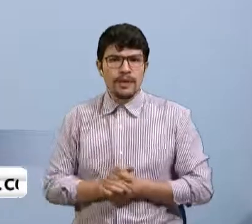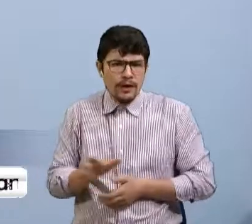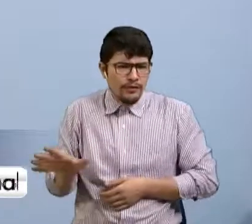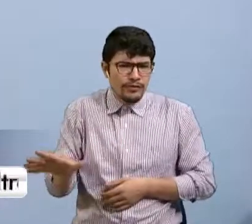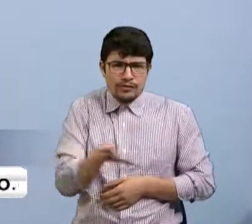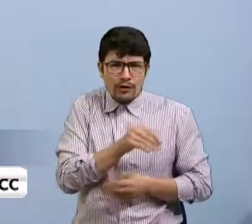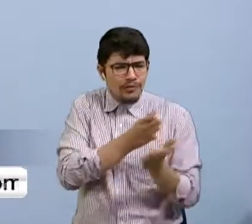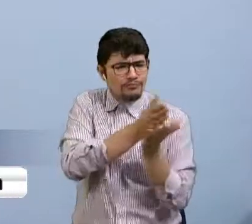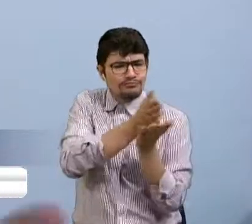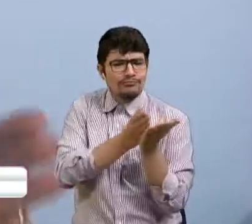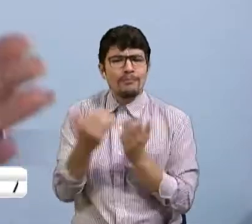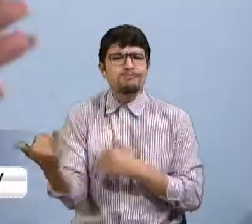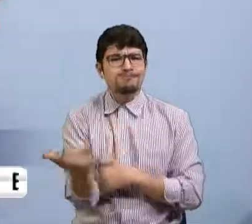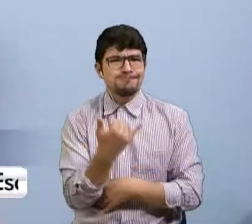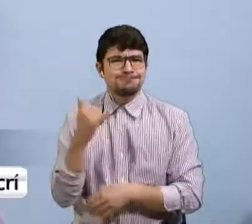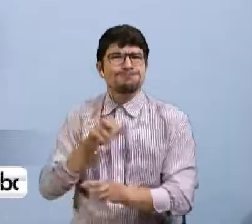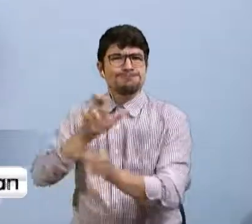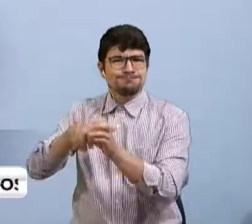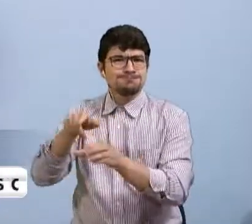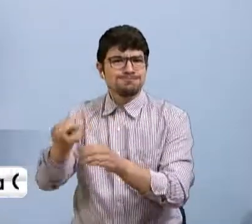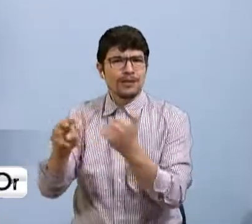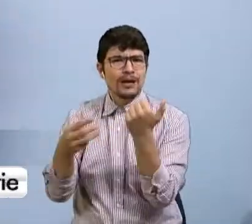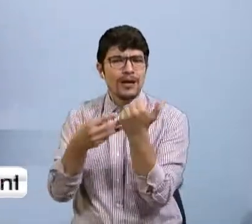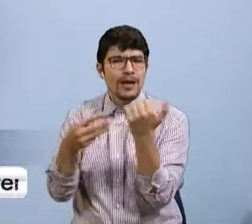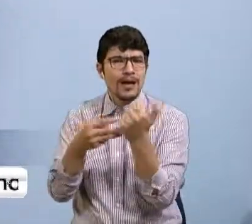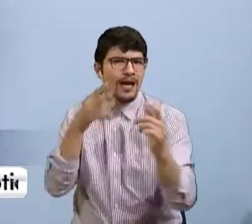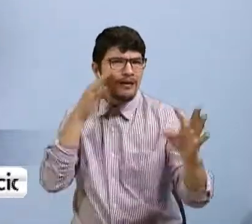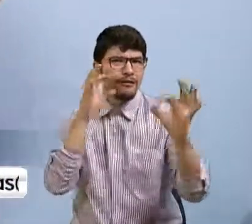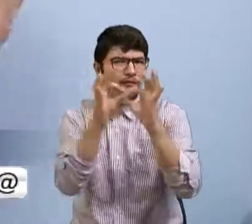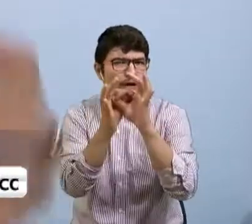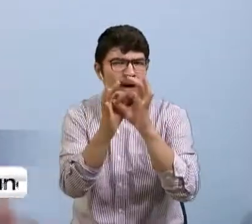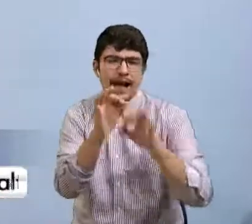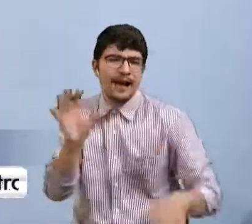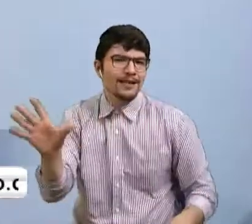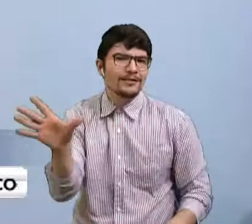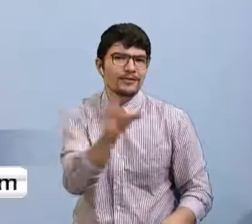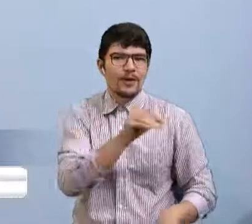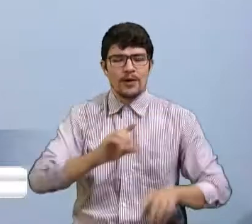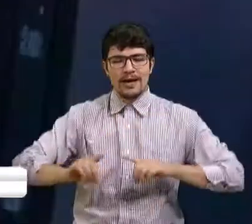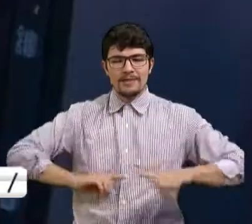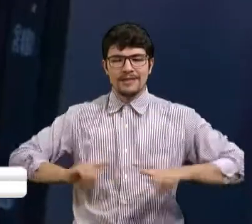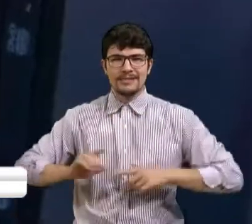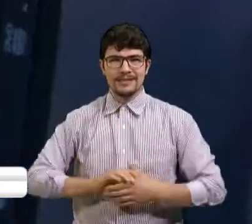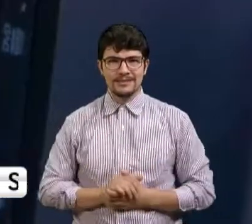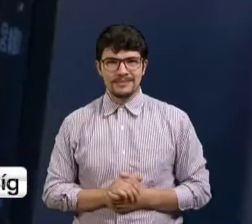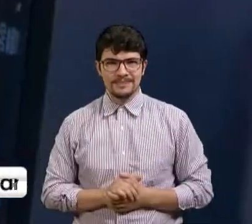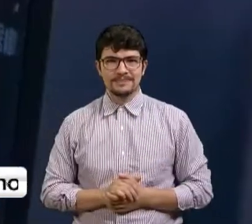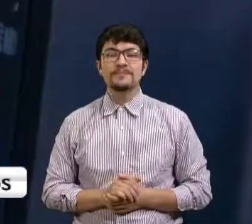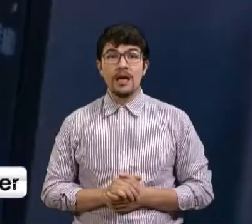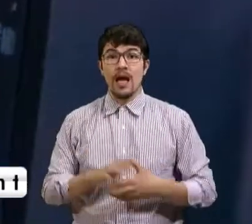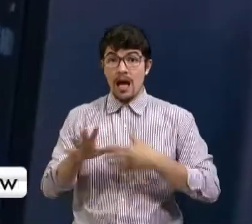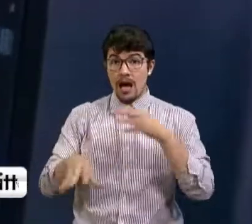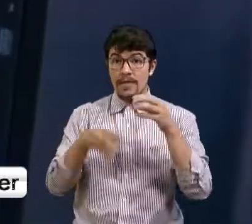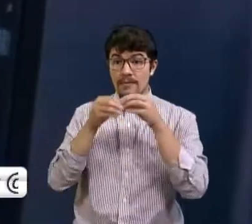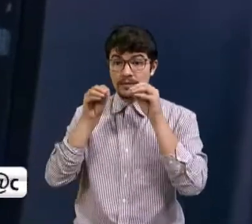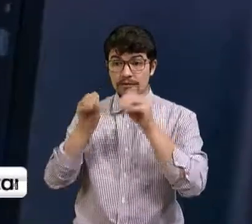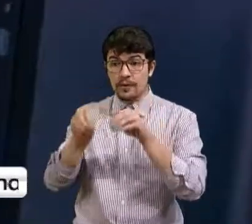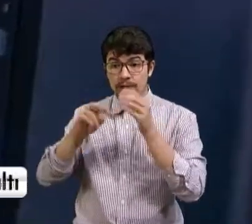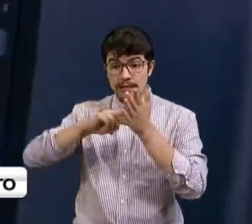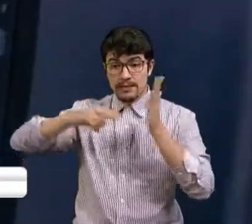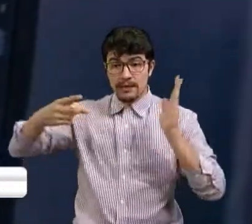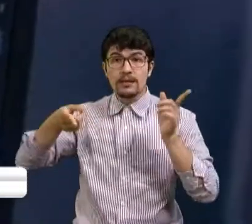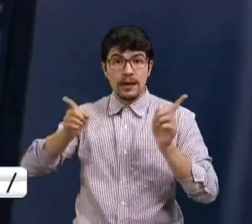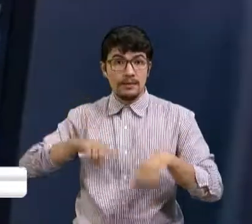esto está en enfocado a casi toda la parte administrativa además de la formación técnica y profesional